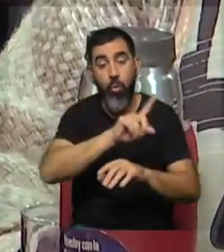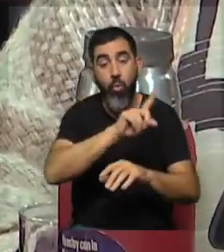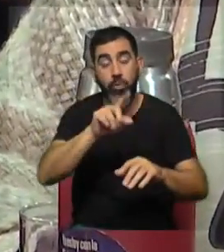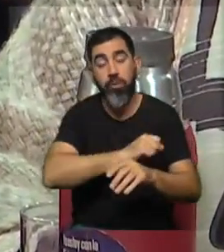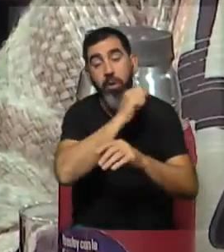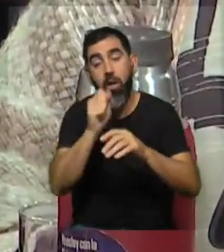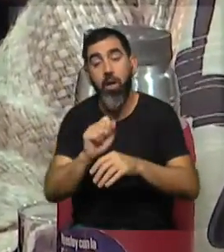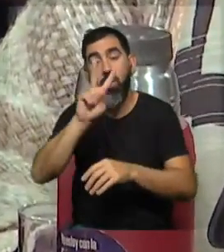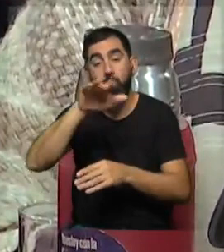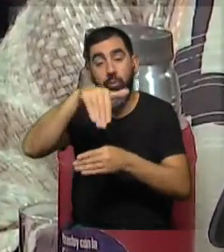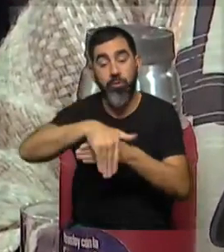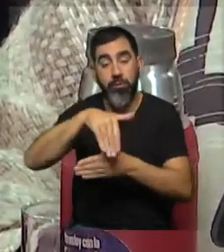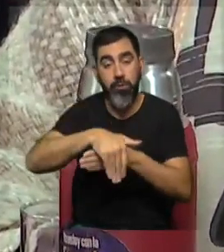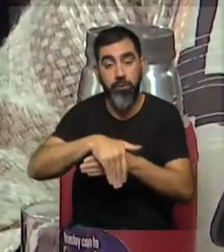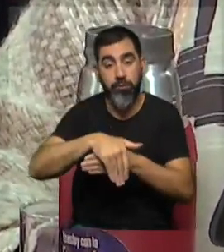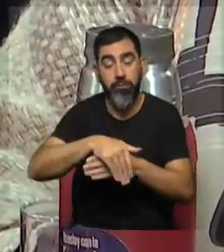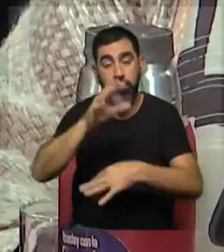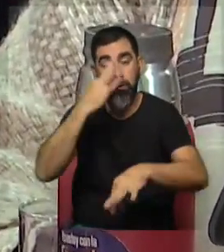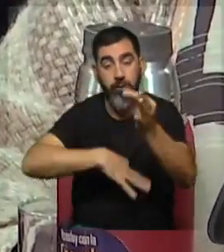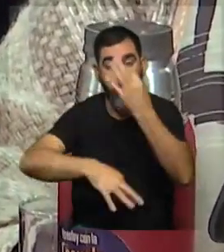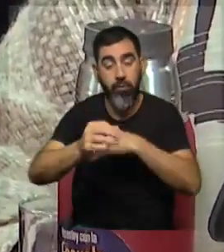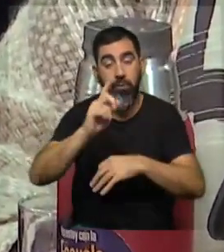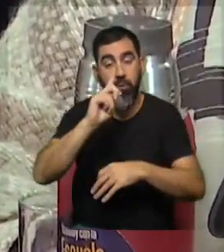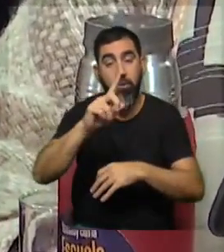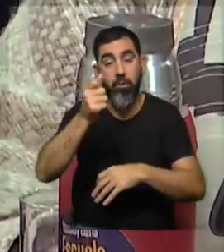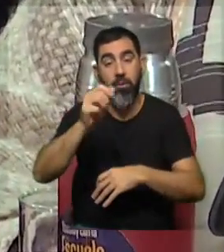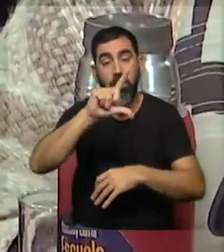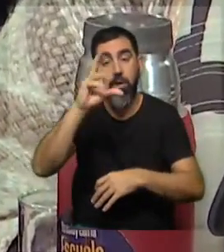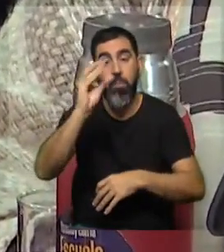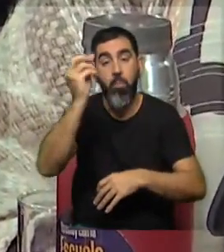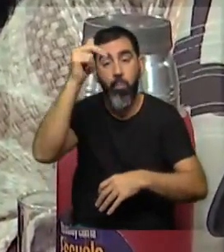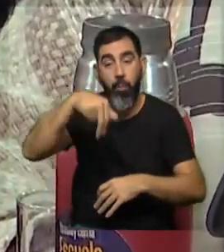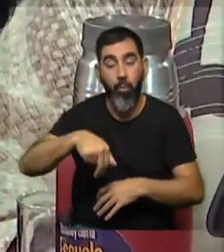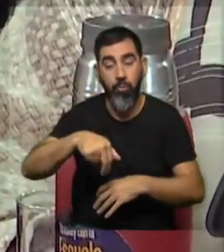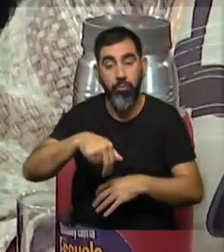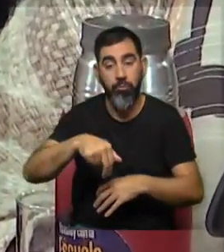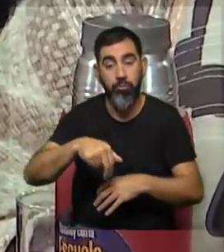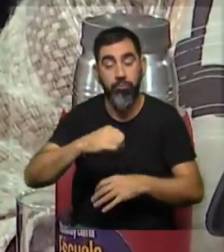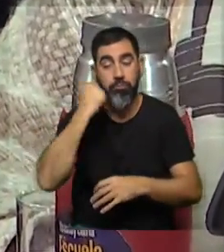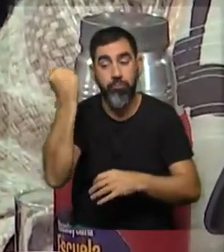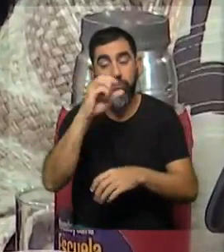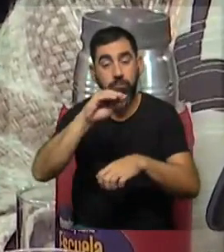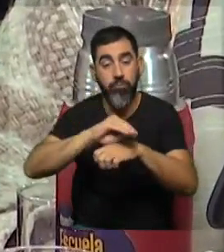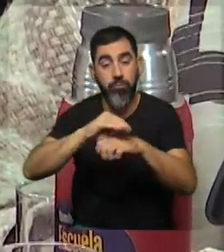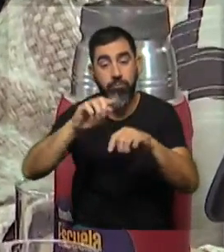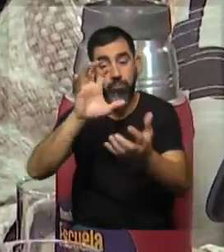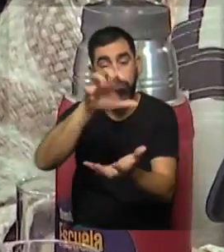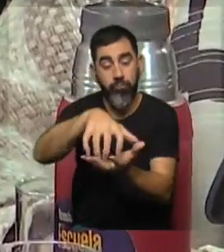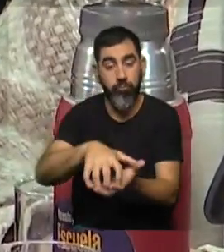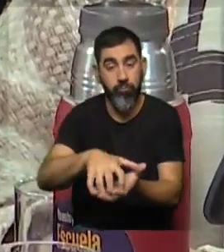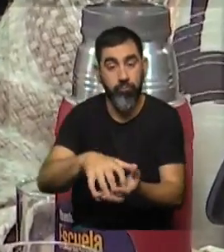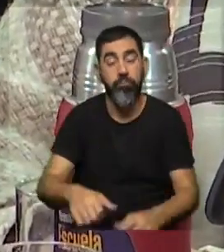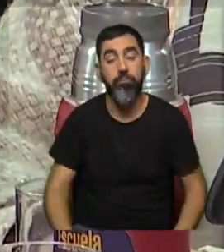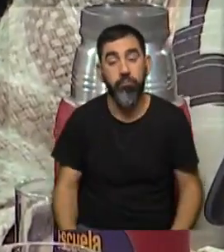11 y las 14 horas en el teatro El galpón una entidad señera de nuestra cultura Y en donde se